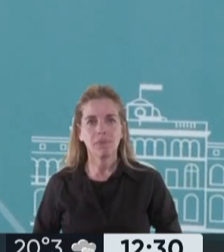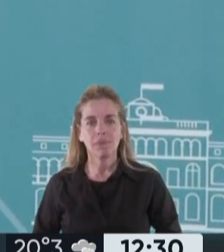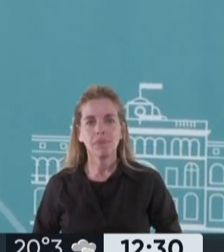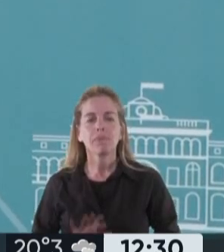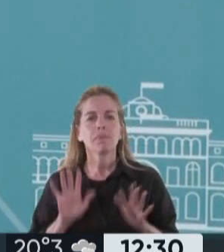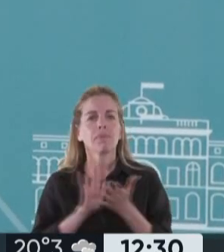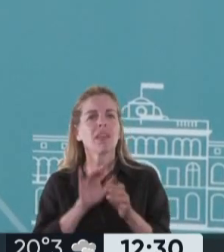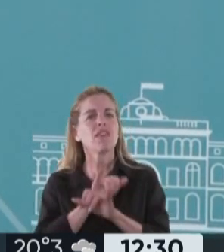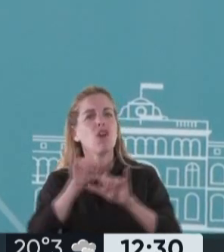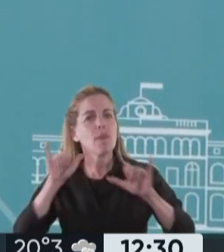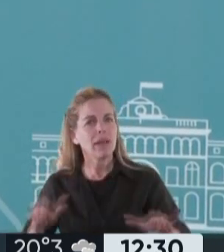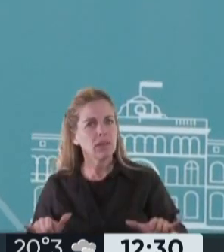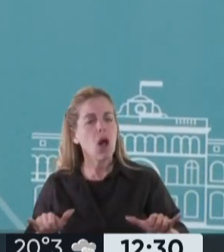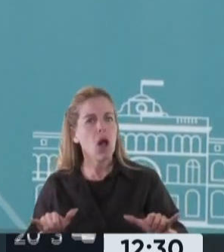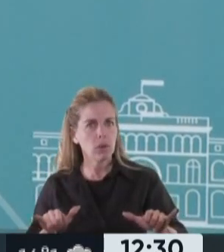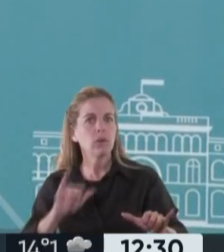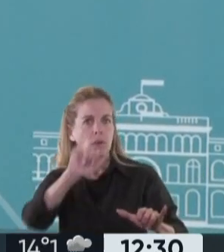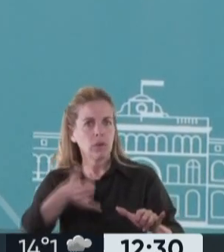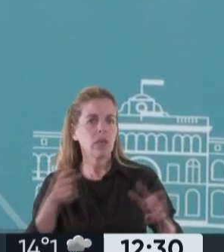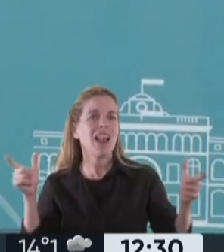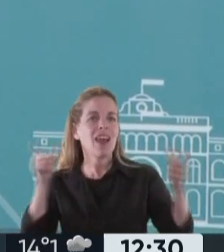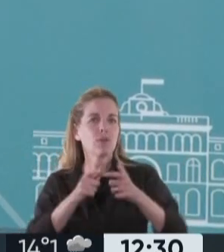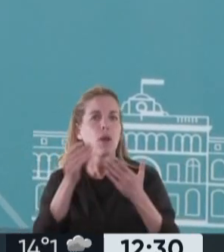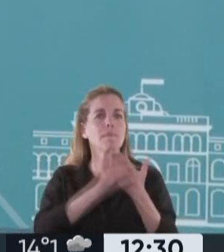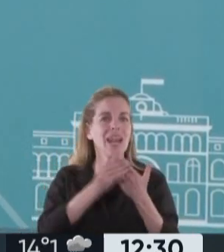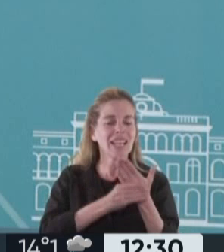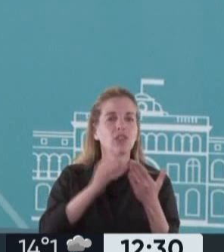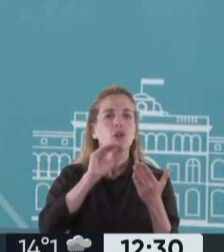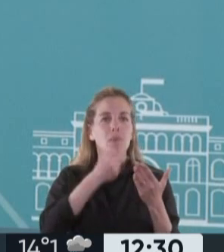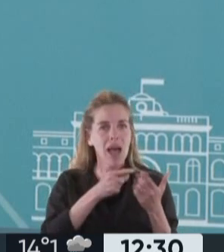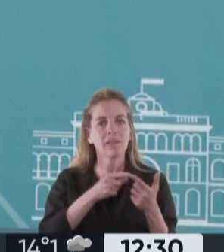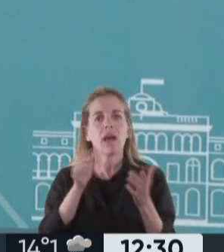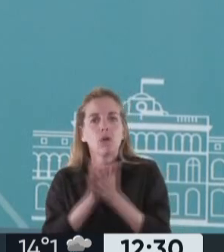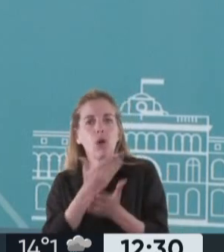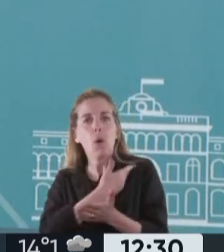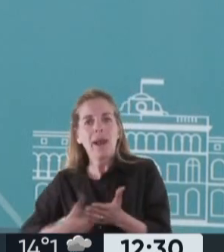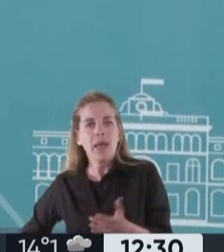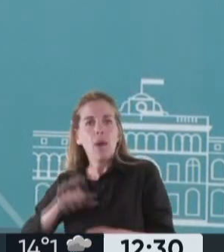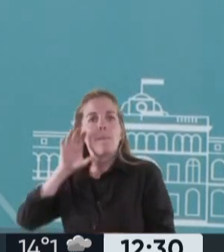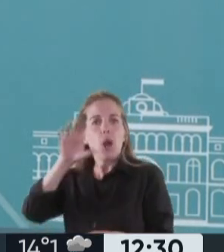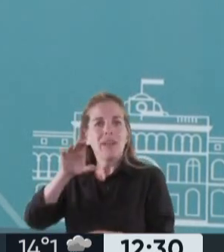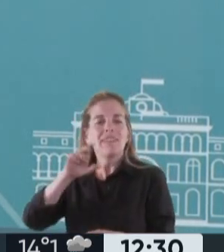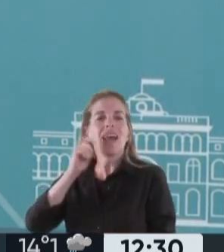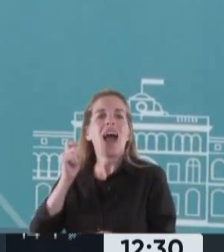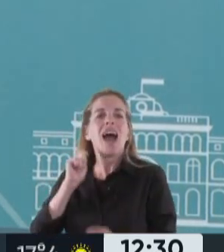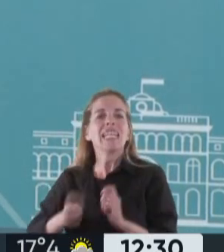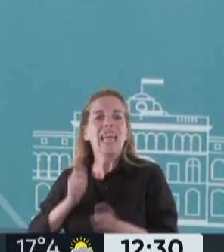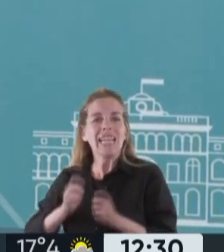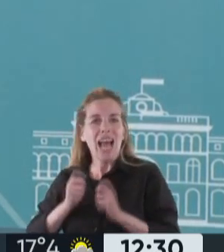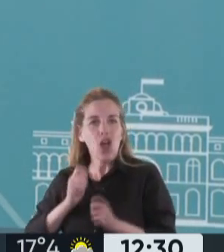La información es que la reunión del ministro con los gobernadores en la provincia de Santiago del Estero